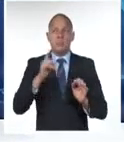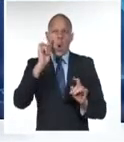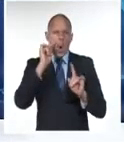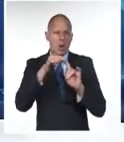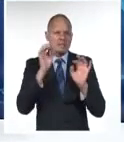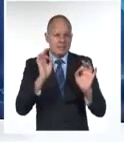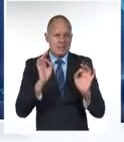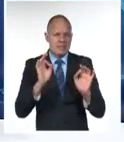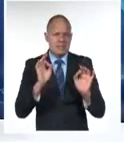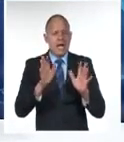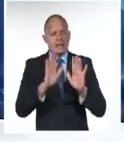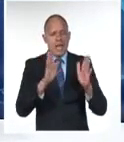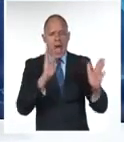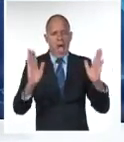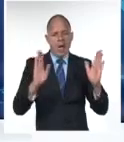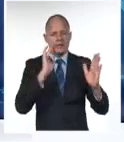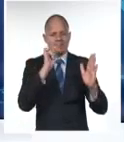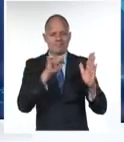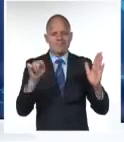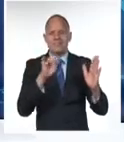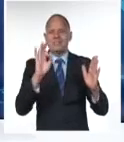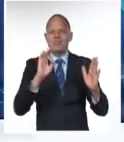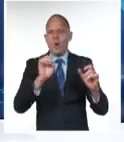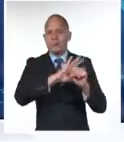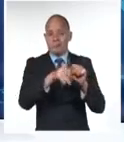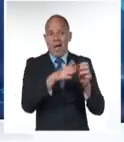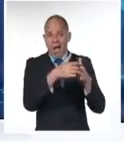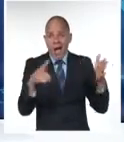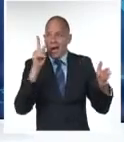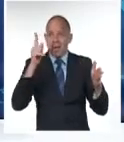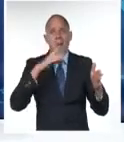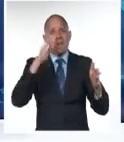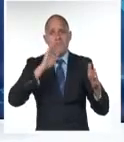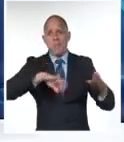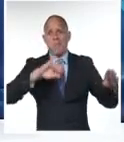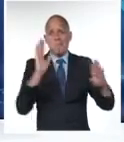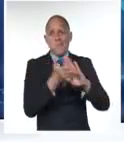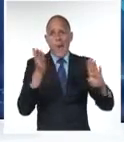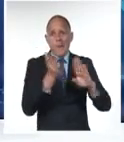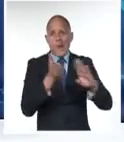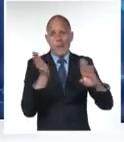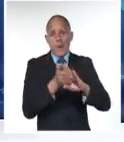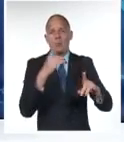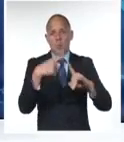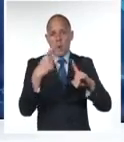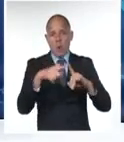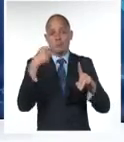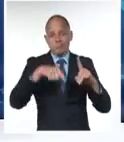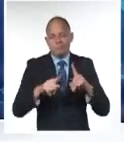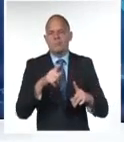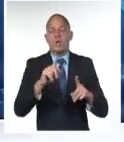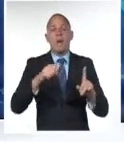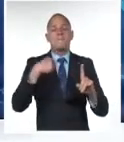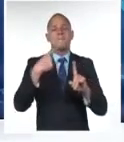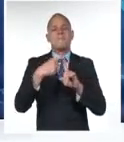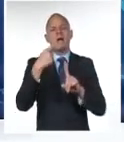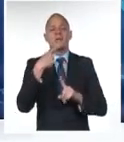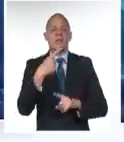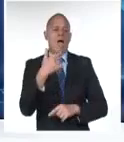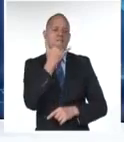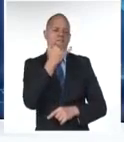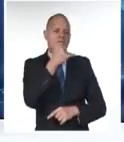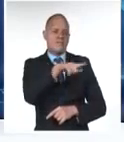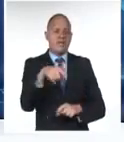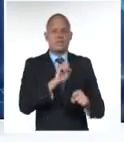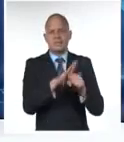endureció durante los momentos más críticos del enfrentamiento a la COVID-19, coincidiendo además con el negativo impacto de la pandemia